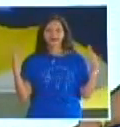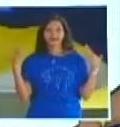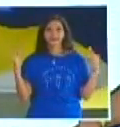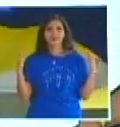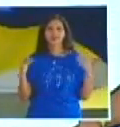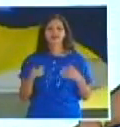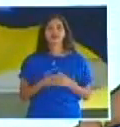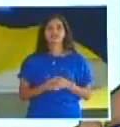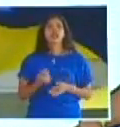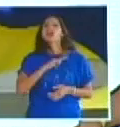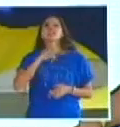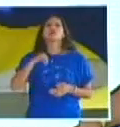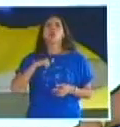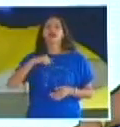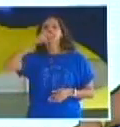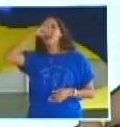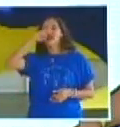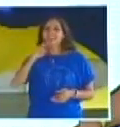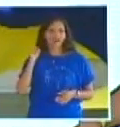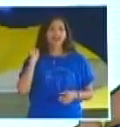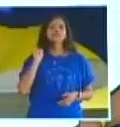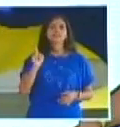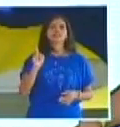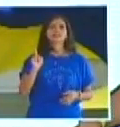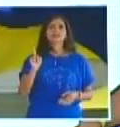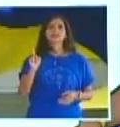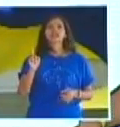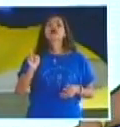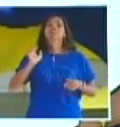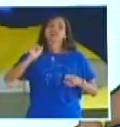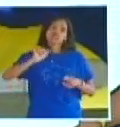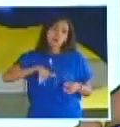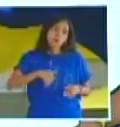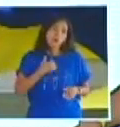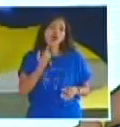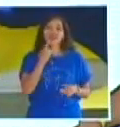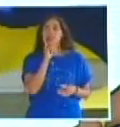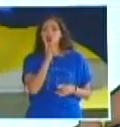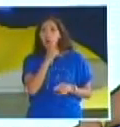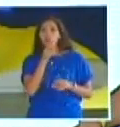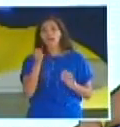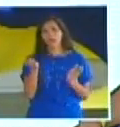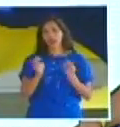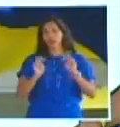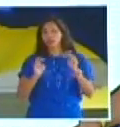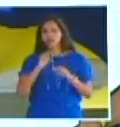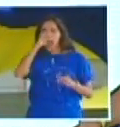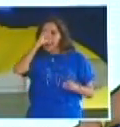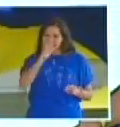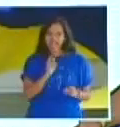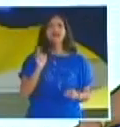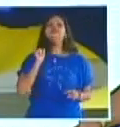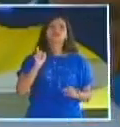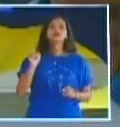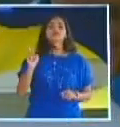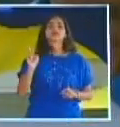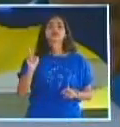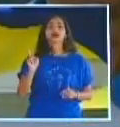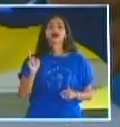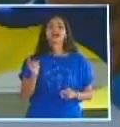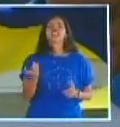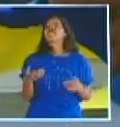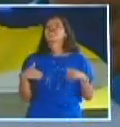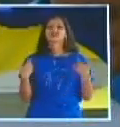Y nuestra venganza, si se puede llamar así, nuestra venganza